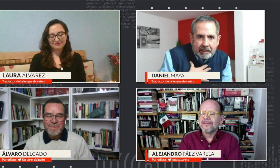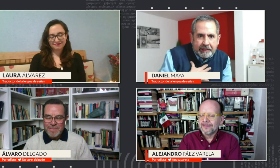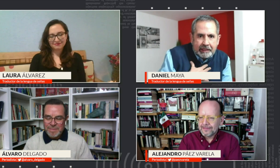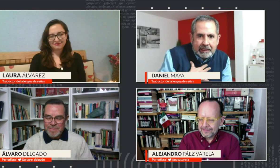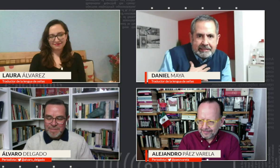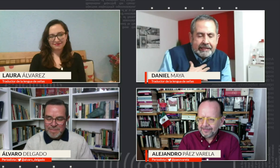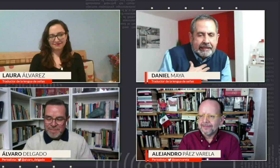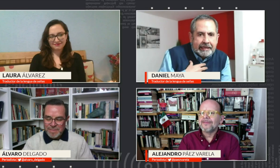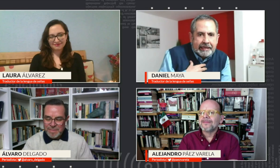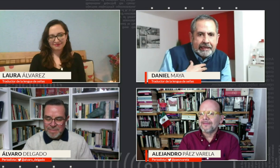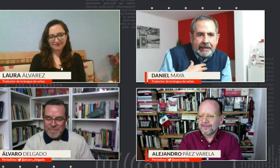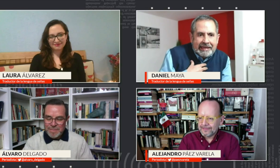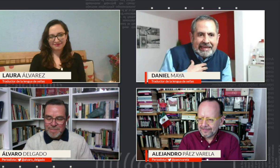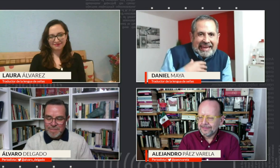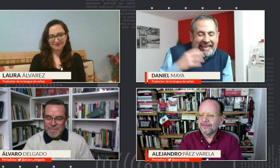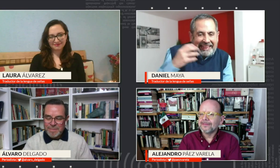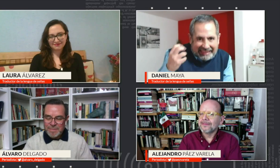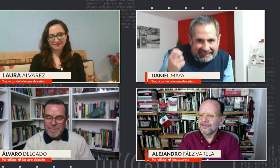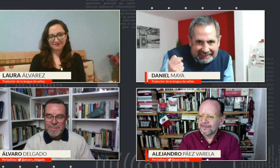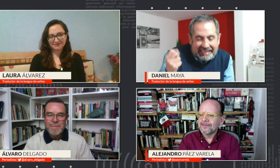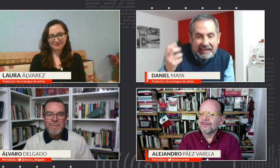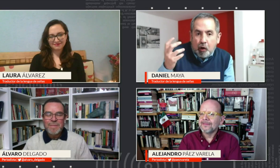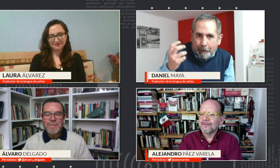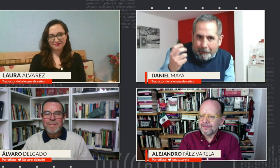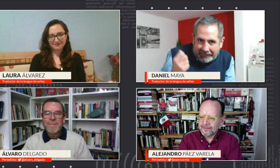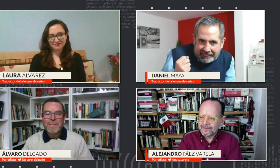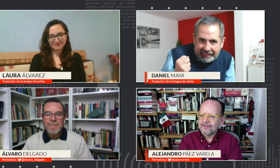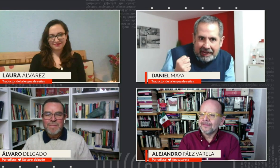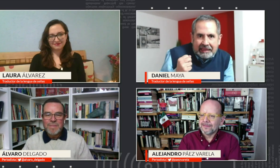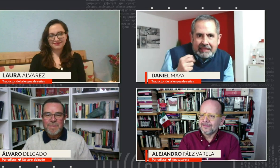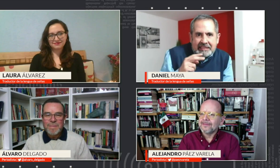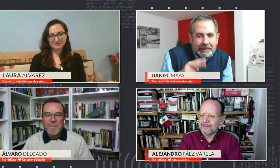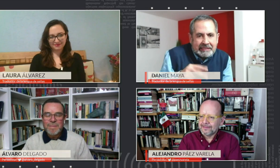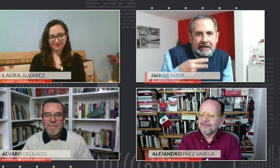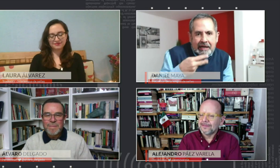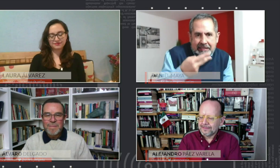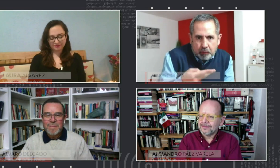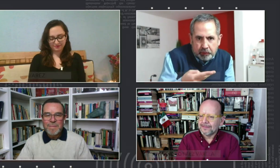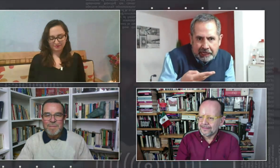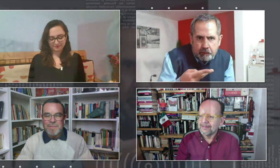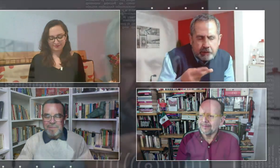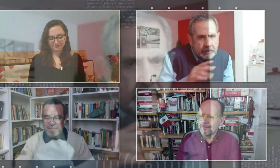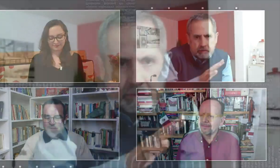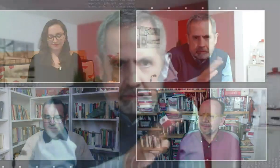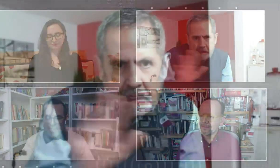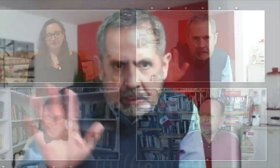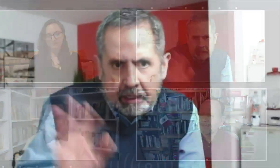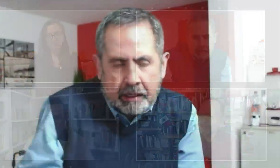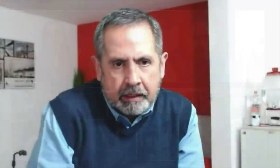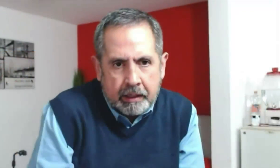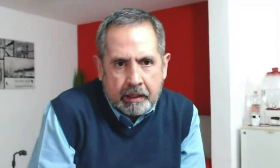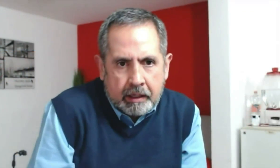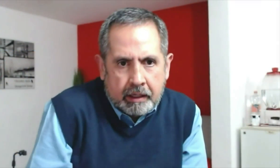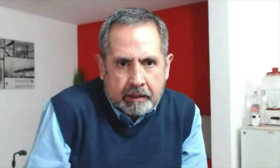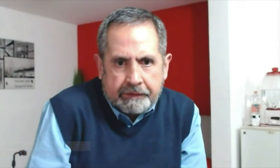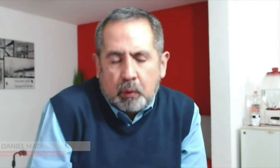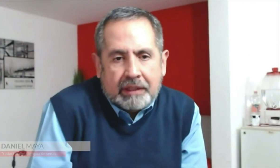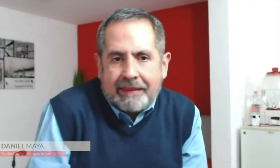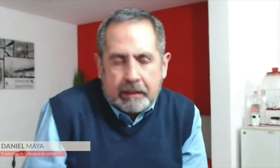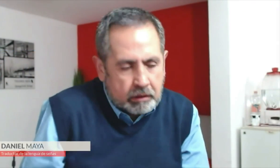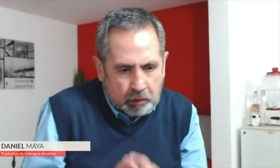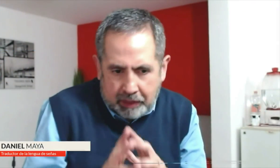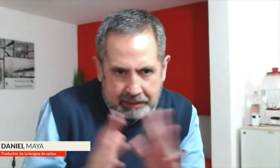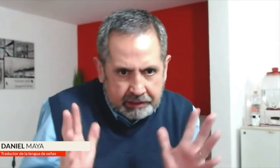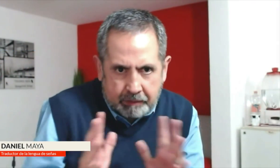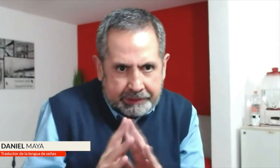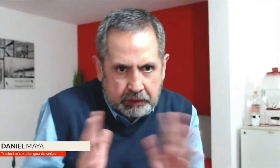y que el intérprete las tiene que entender, comprender antes de pasar a la segunda lengua. Esa es una